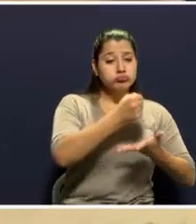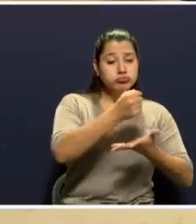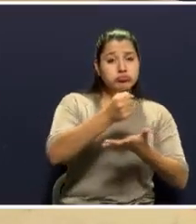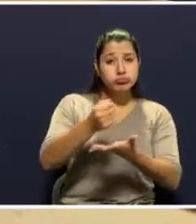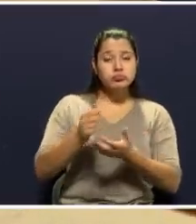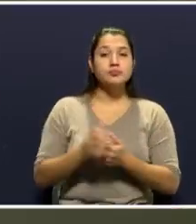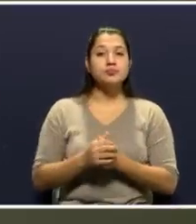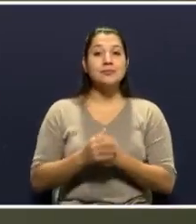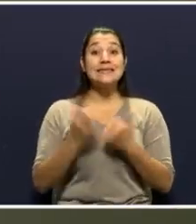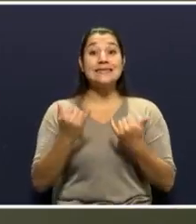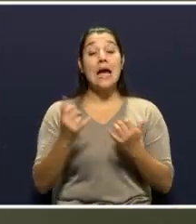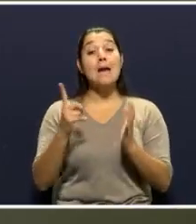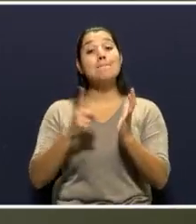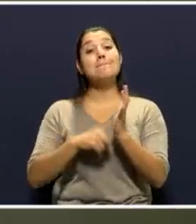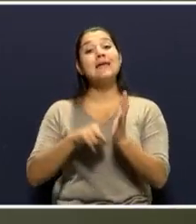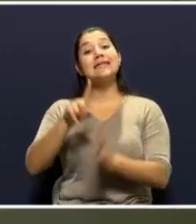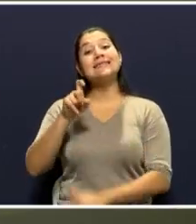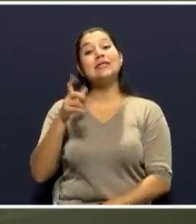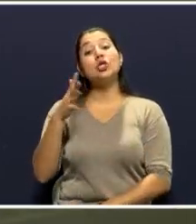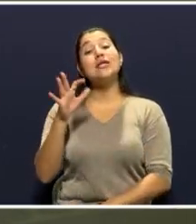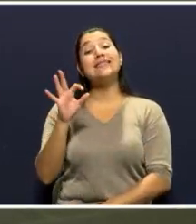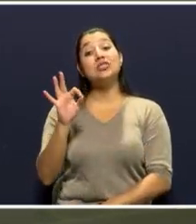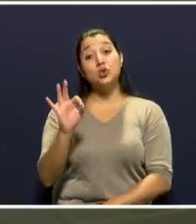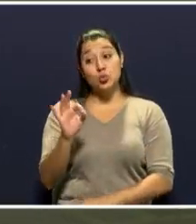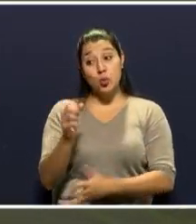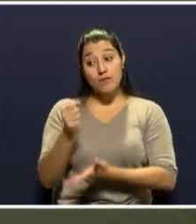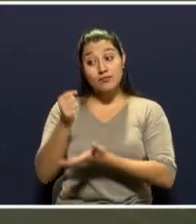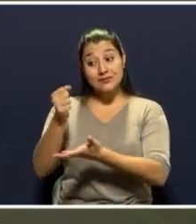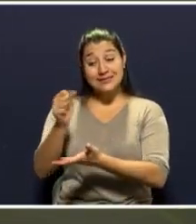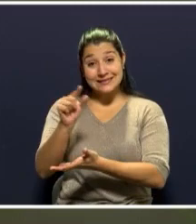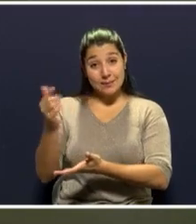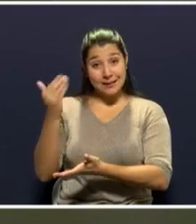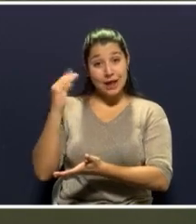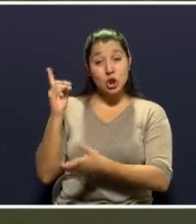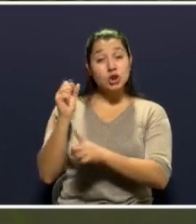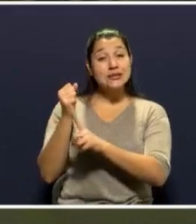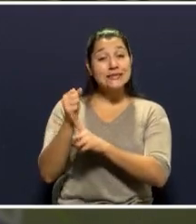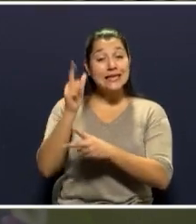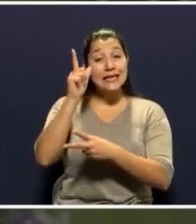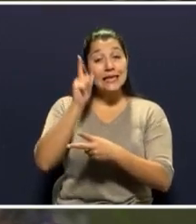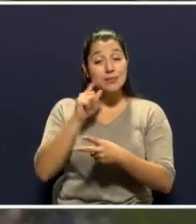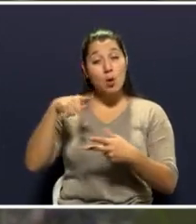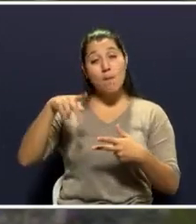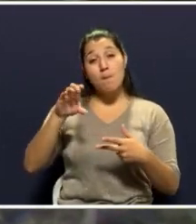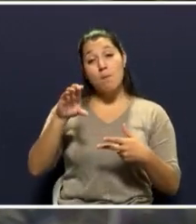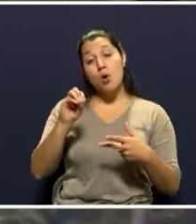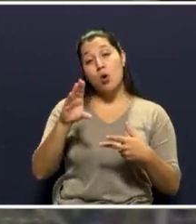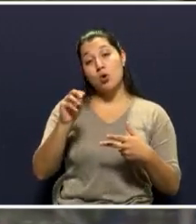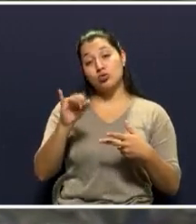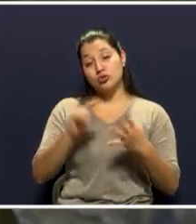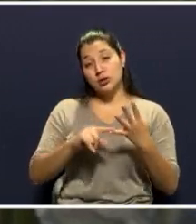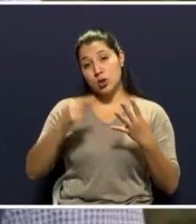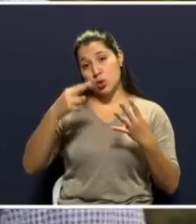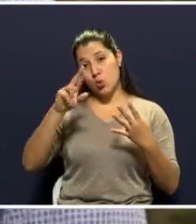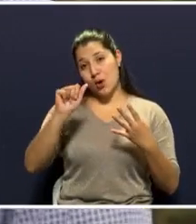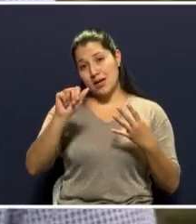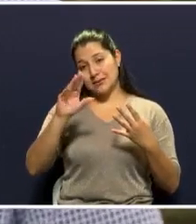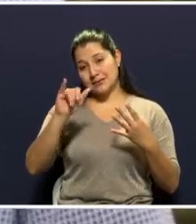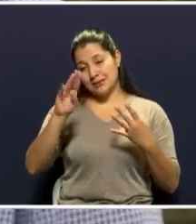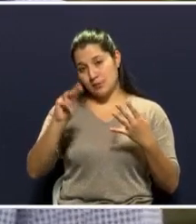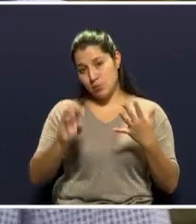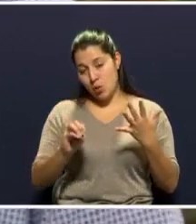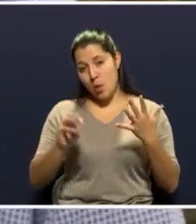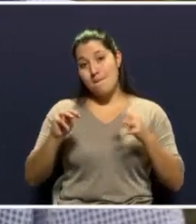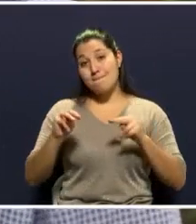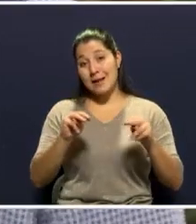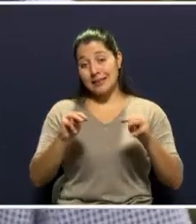los 1.119 entregados la semana anterior en comunidades de Siquirres, Limón, Pocosí, Guásimo, Matina y Talamanca. Pero de igual